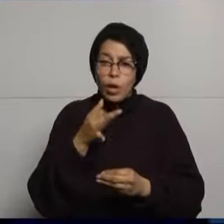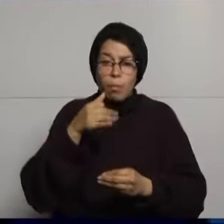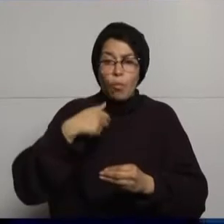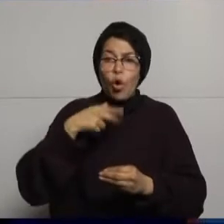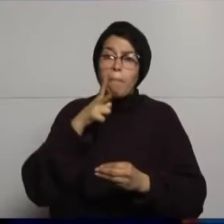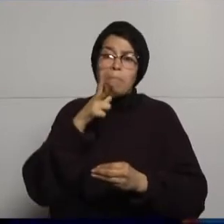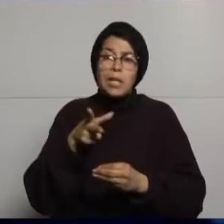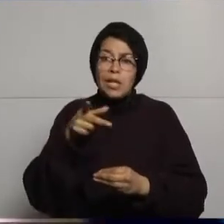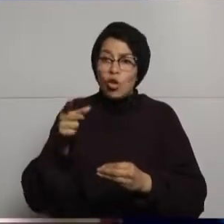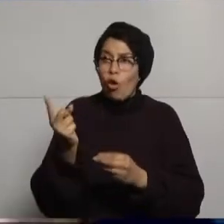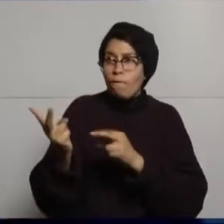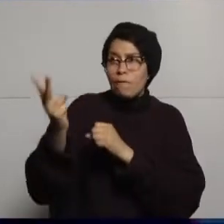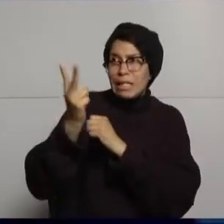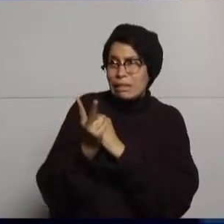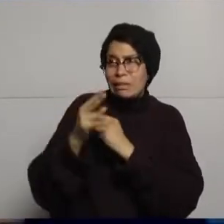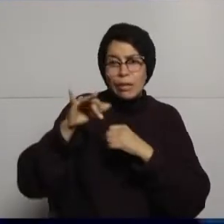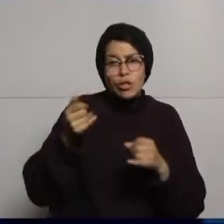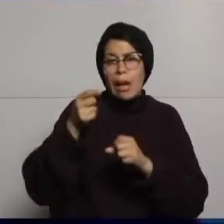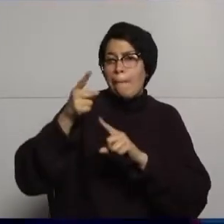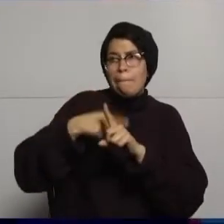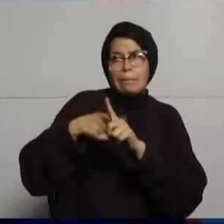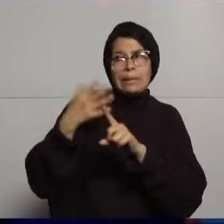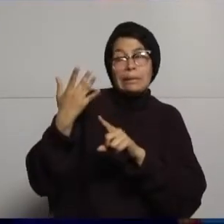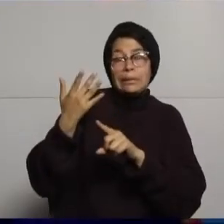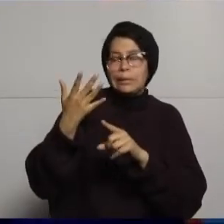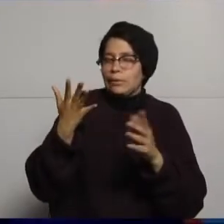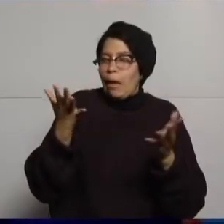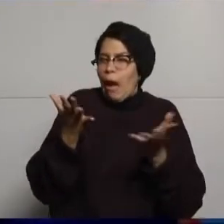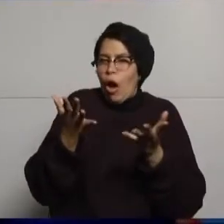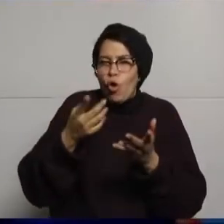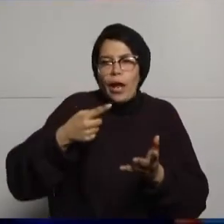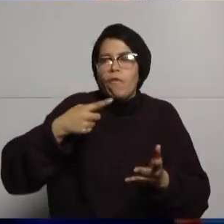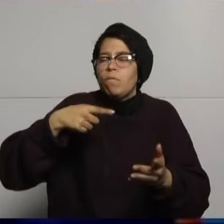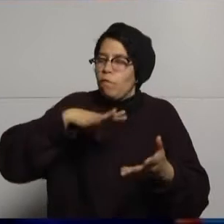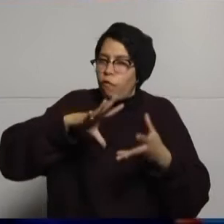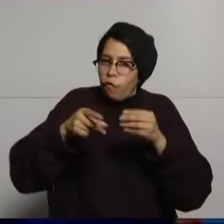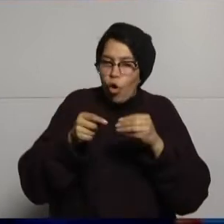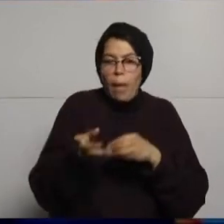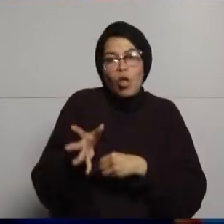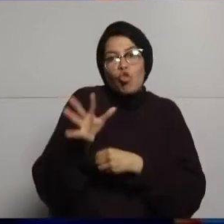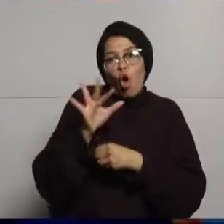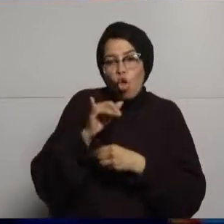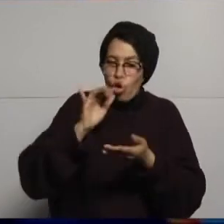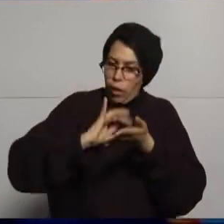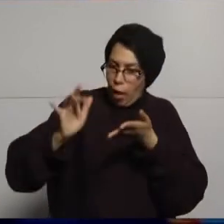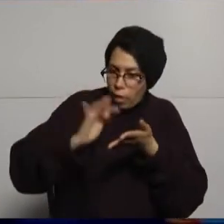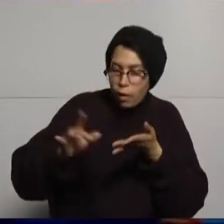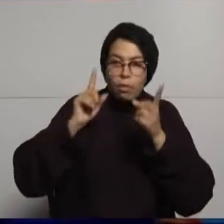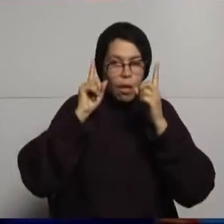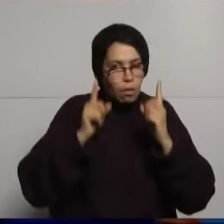en el centro de la ciudad. Entonces, lo digital nos marca mucho, y nos marca mucho no solo para la vida cotidiana, sino para todos los asuntos